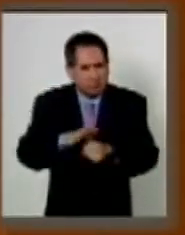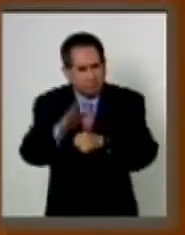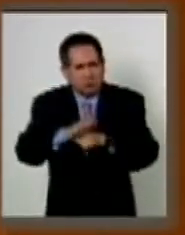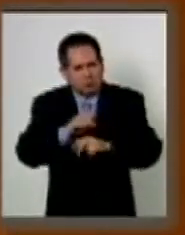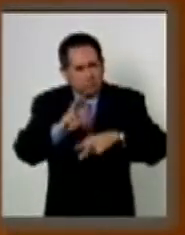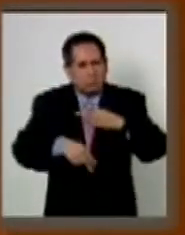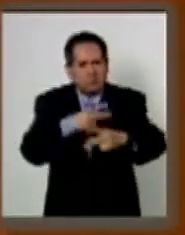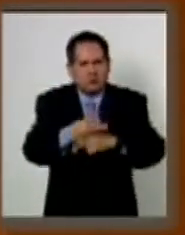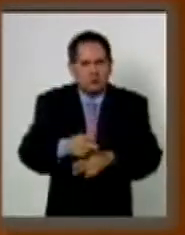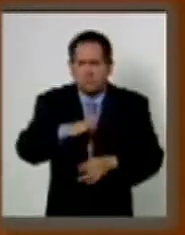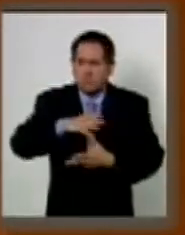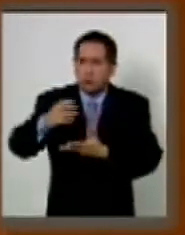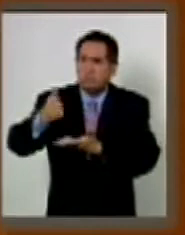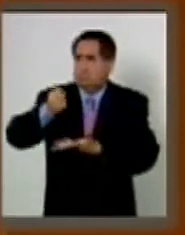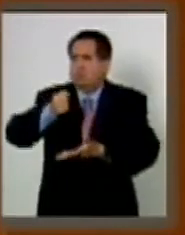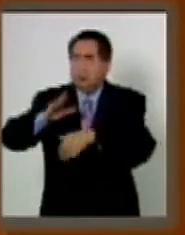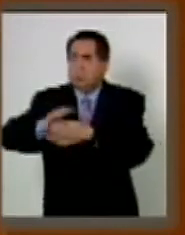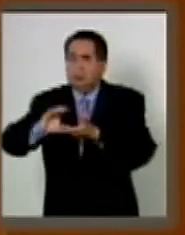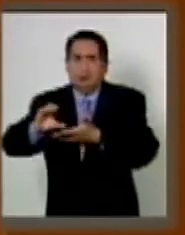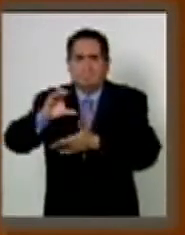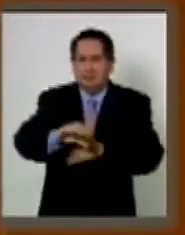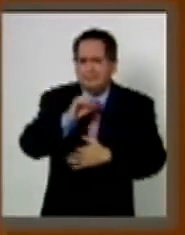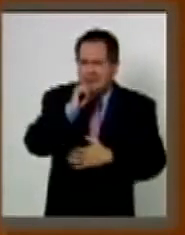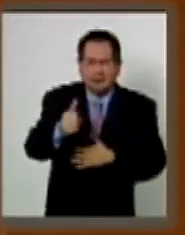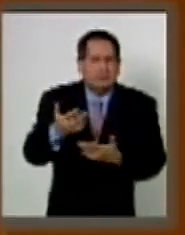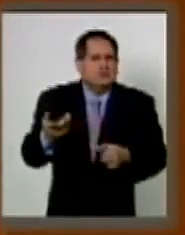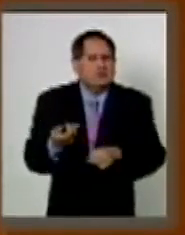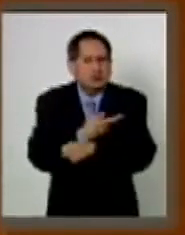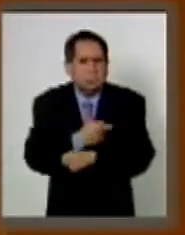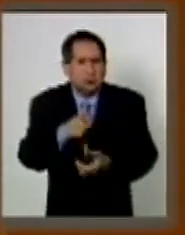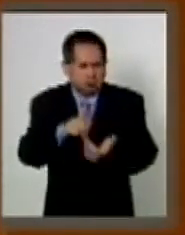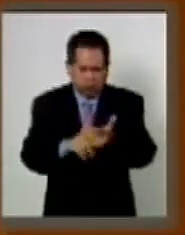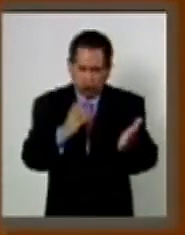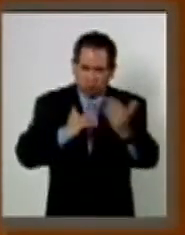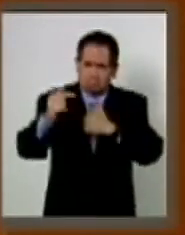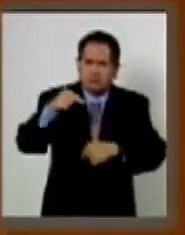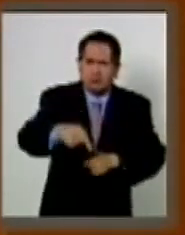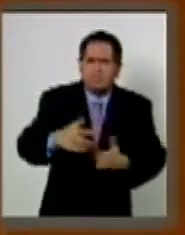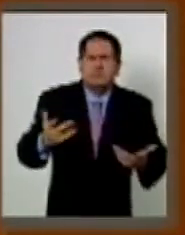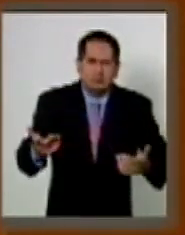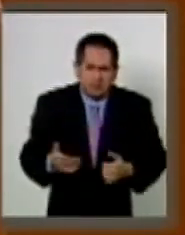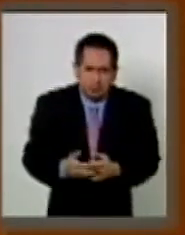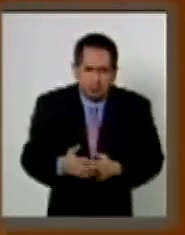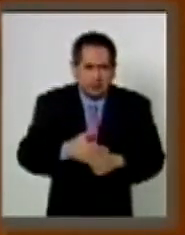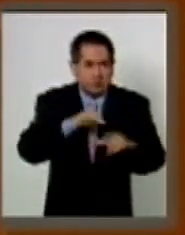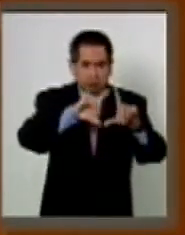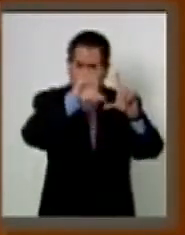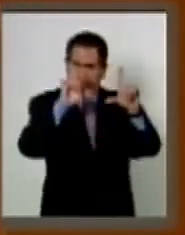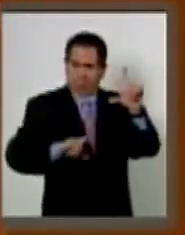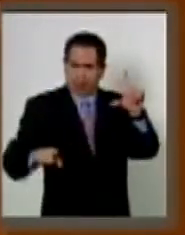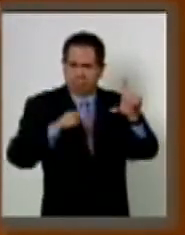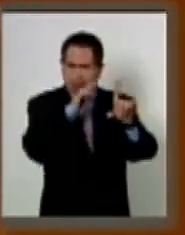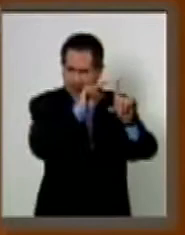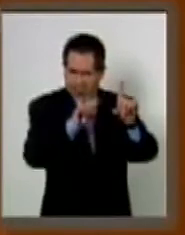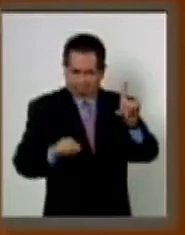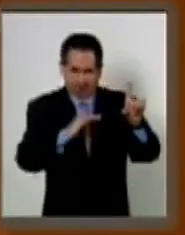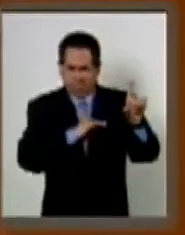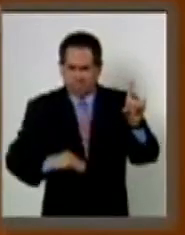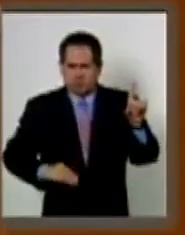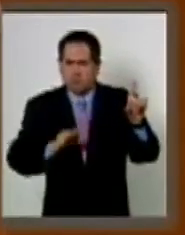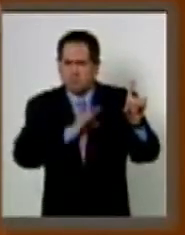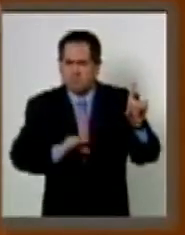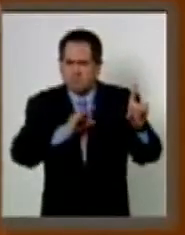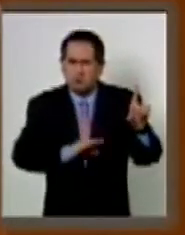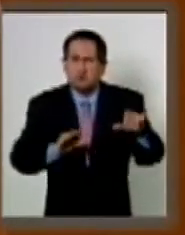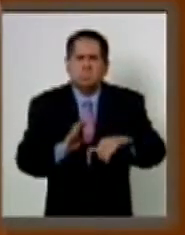esto, no hay recursos extraordinarios. Luego entonces, si esto es exitoso, ¿por qué no se puede en el resto de los municipios? ¿Y por